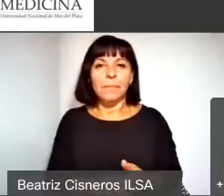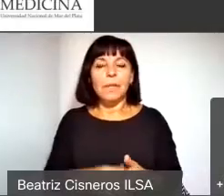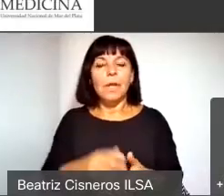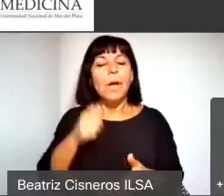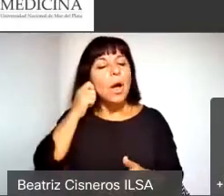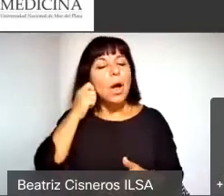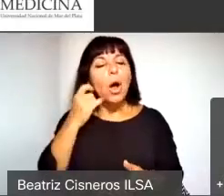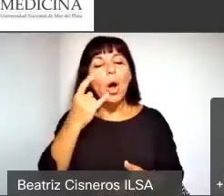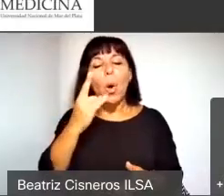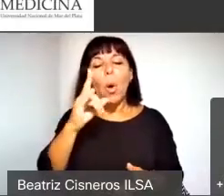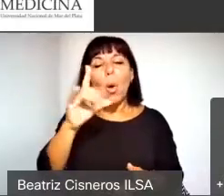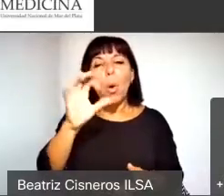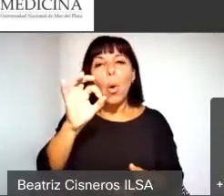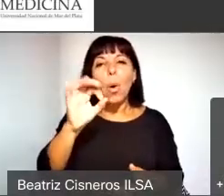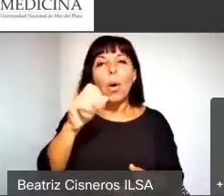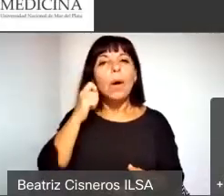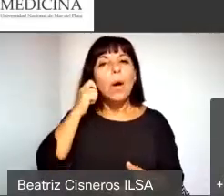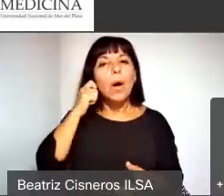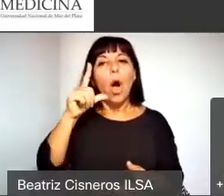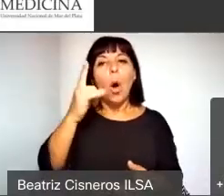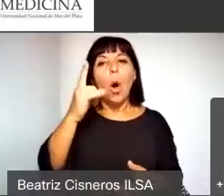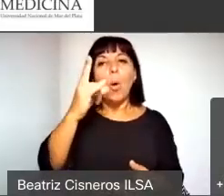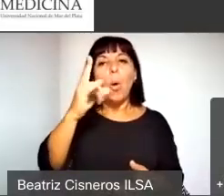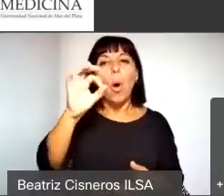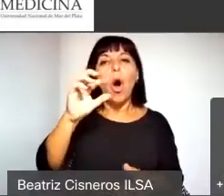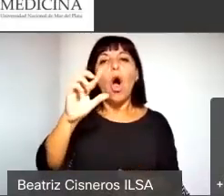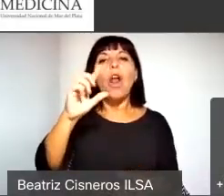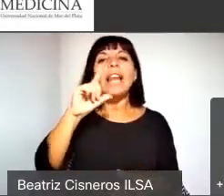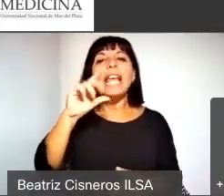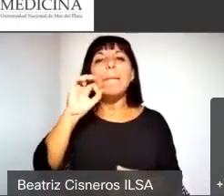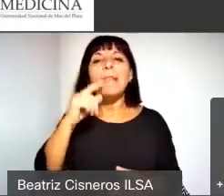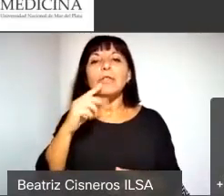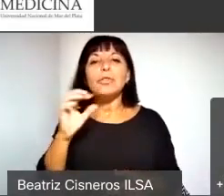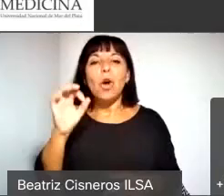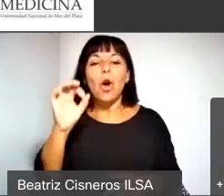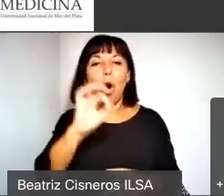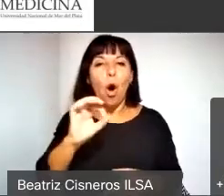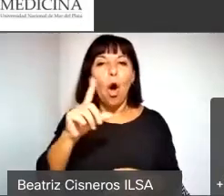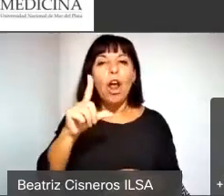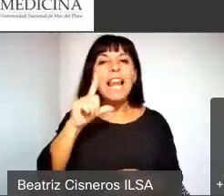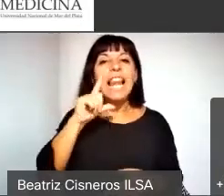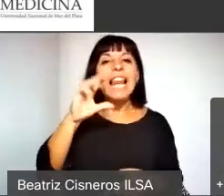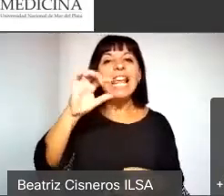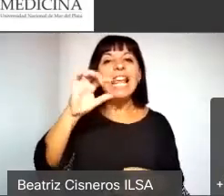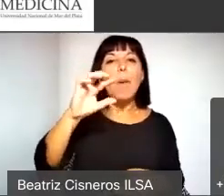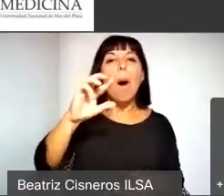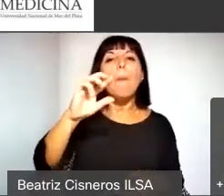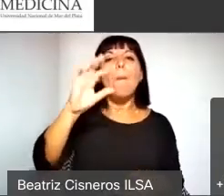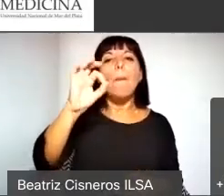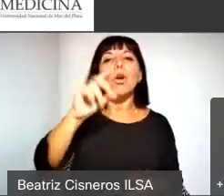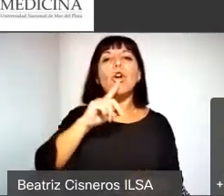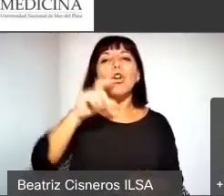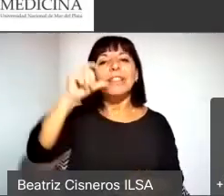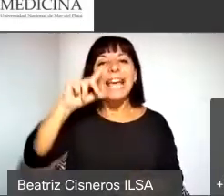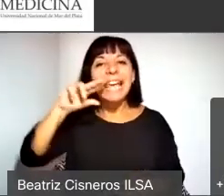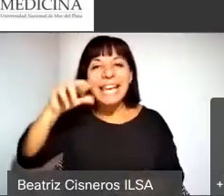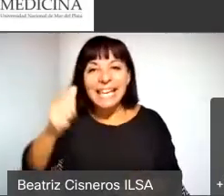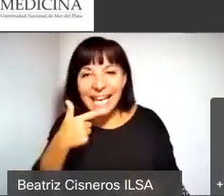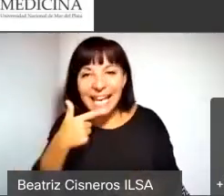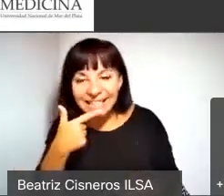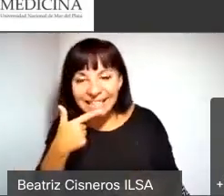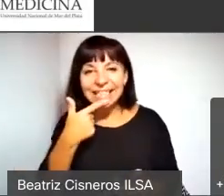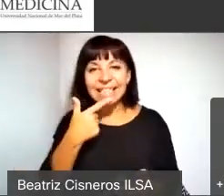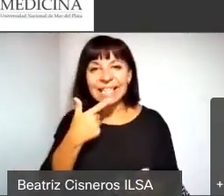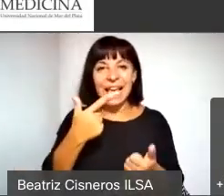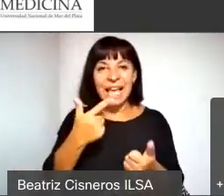glucolípidos y glucoproteínas. Glicolípidos o glicoproteínas, los pueden encontrar con ese nombre. y que en su conjunto forman algo